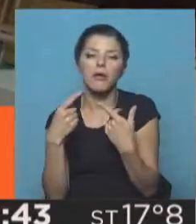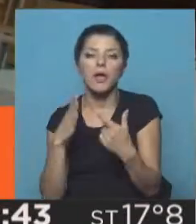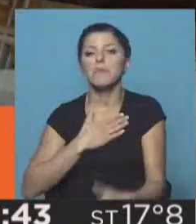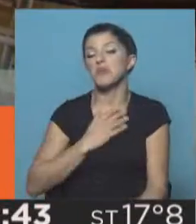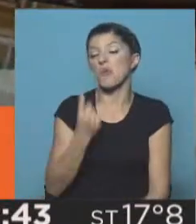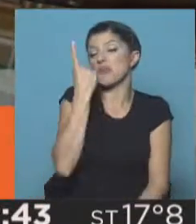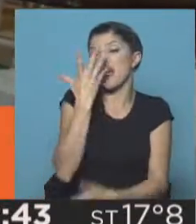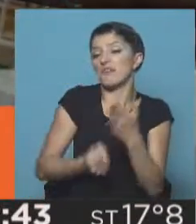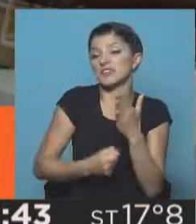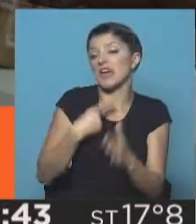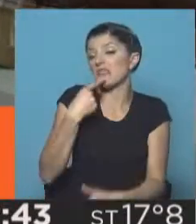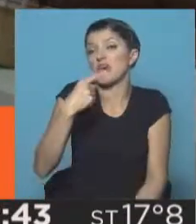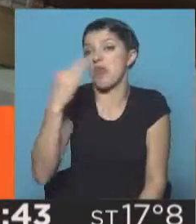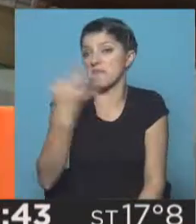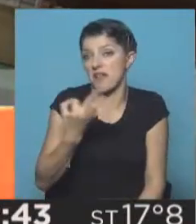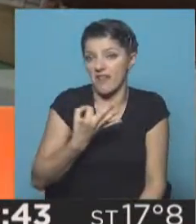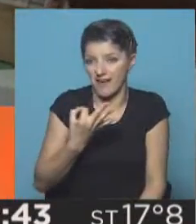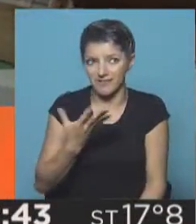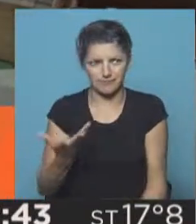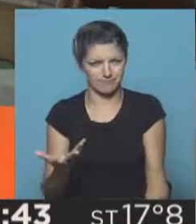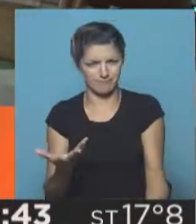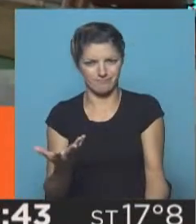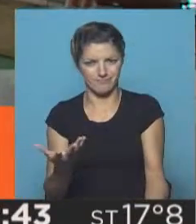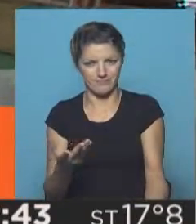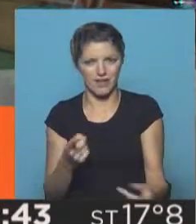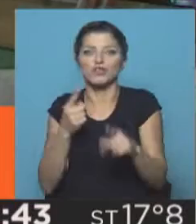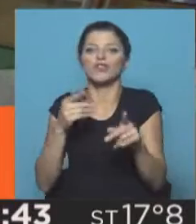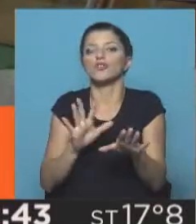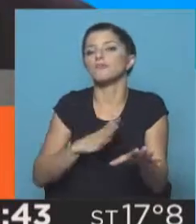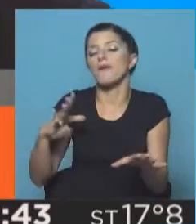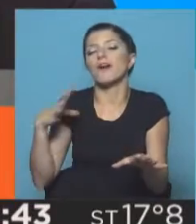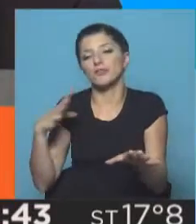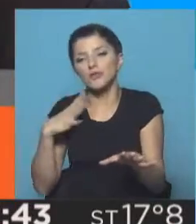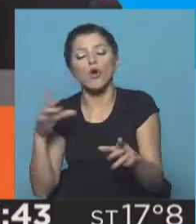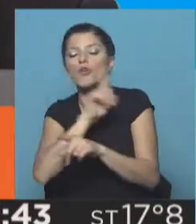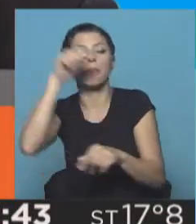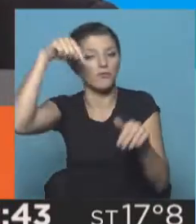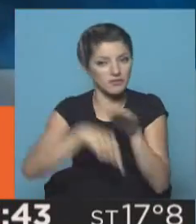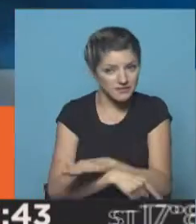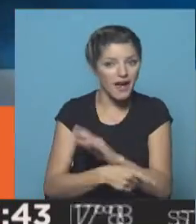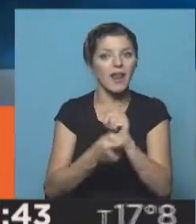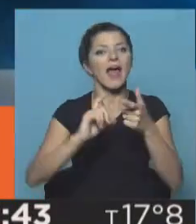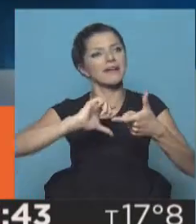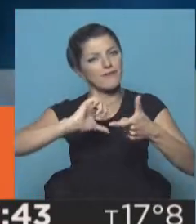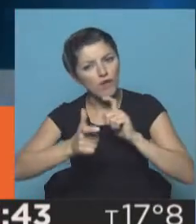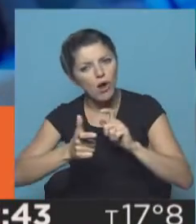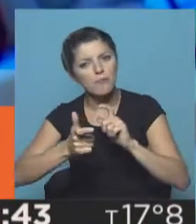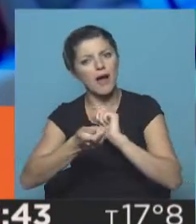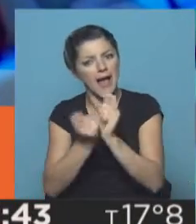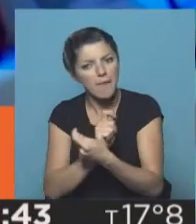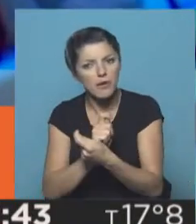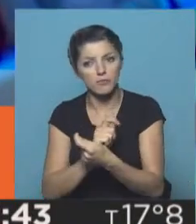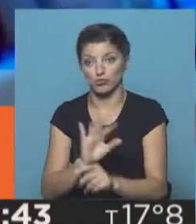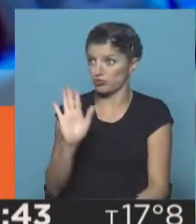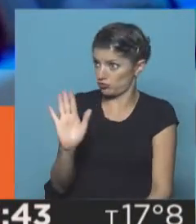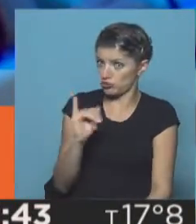es mi sinceridad. Entonces, el defecto fue no profundizar las reformas, el defecto no. Bueno, pero de hecho creo que ha habido uno